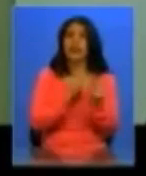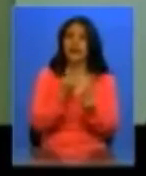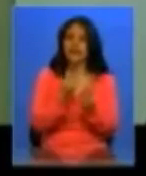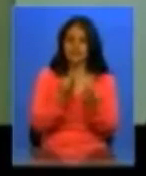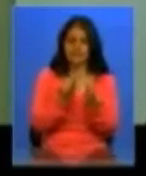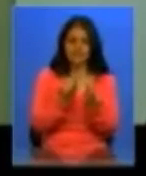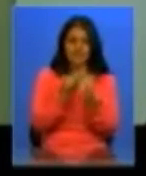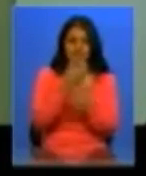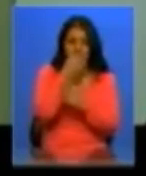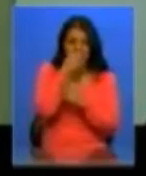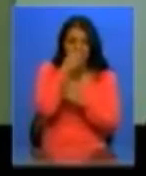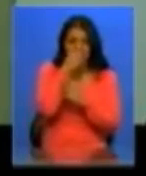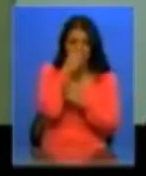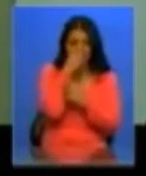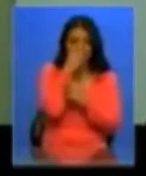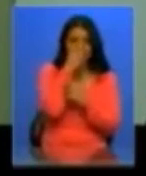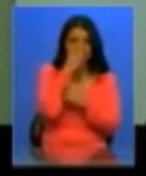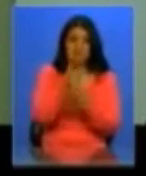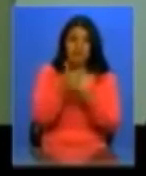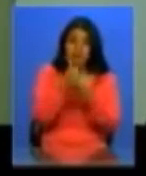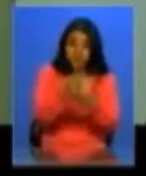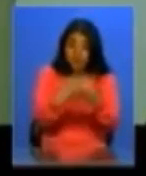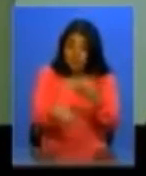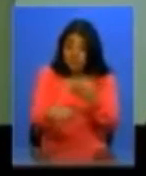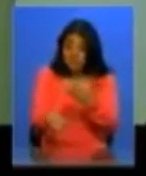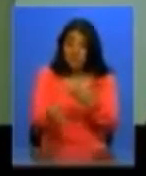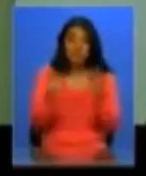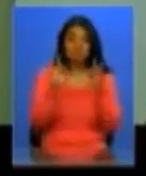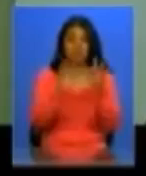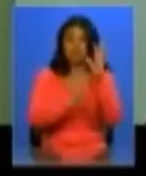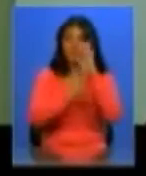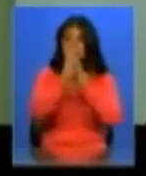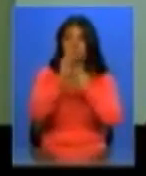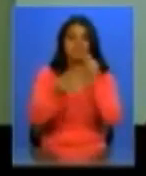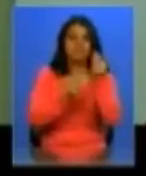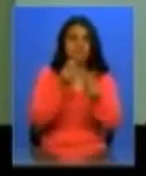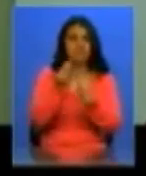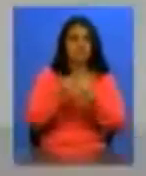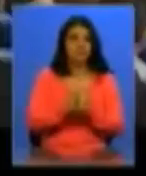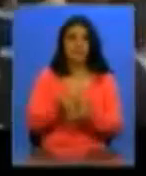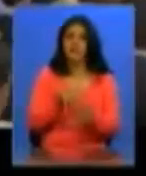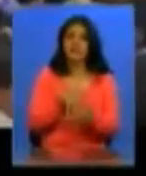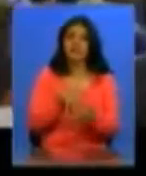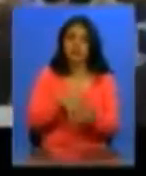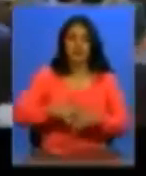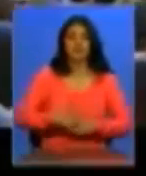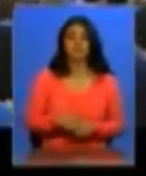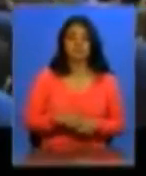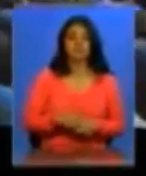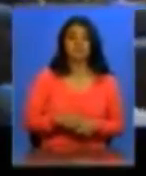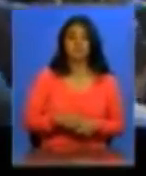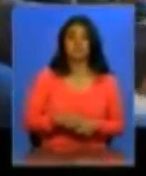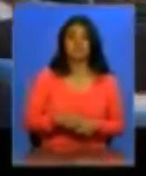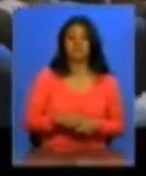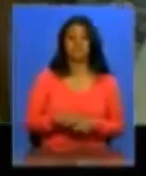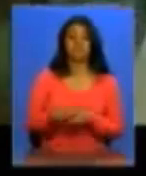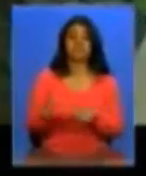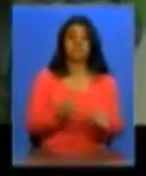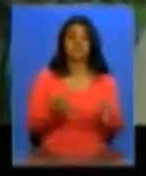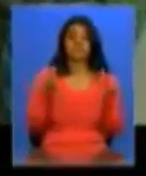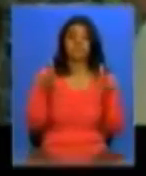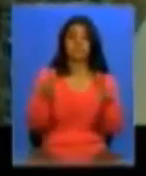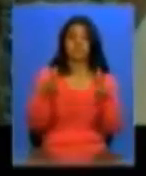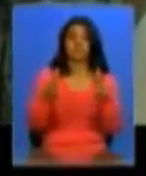poder ayudar a mis hijos a poder salir adelante es estudiar. Docentes como Micaela